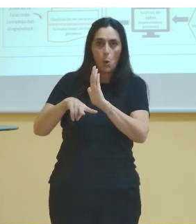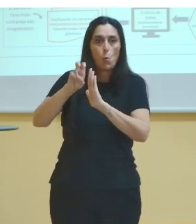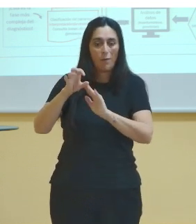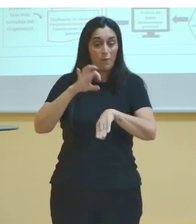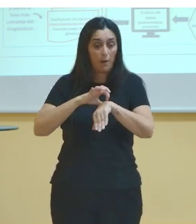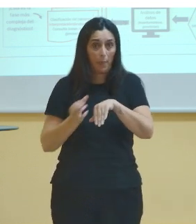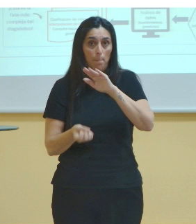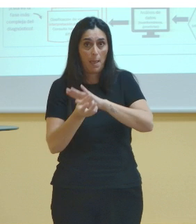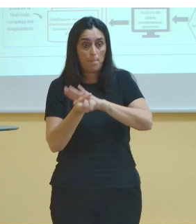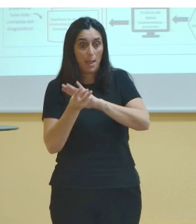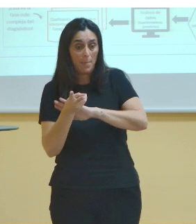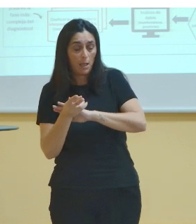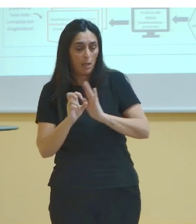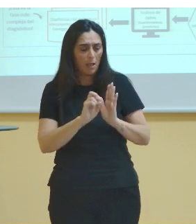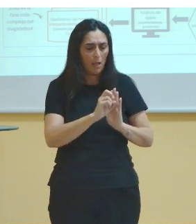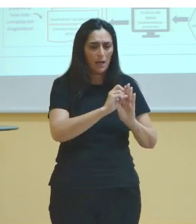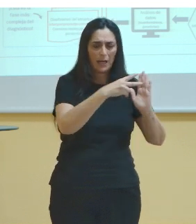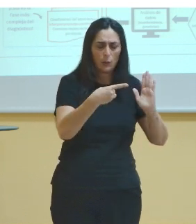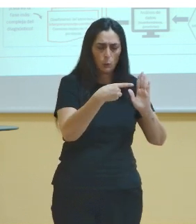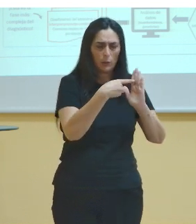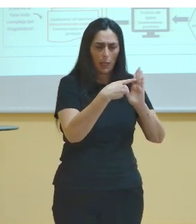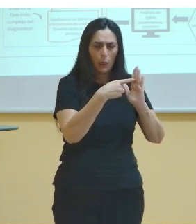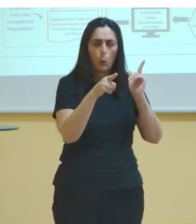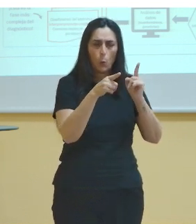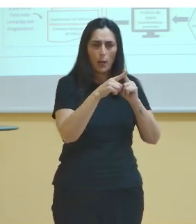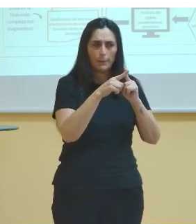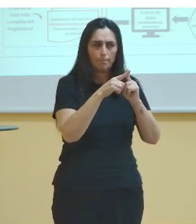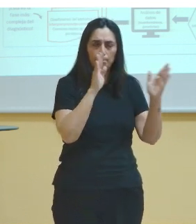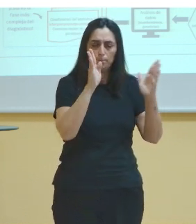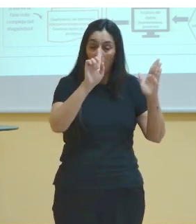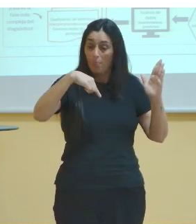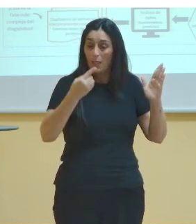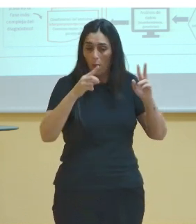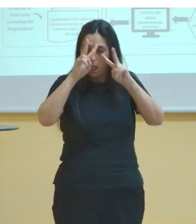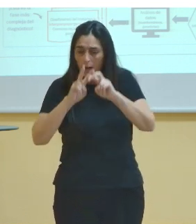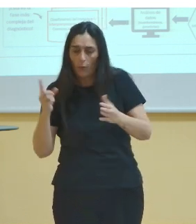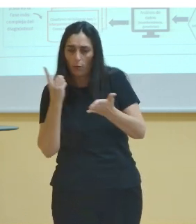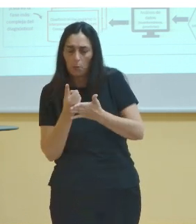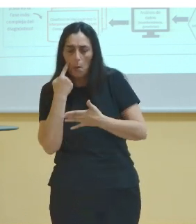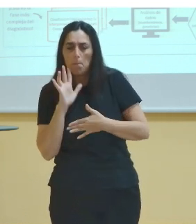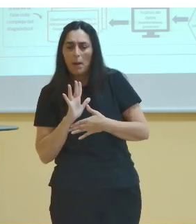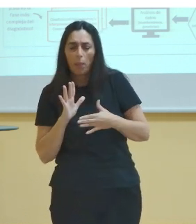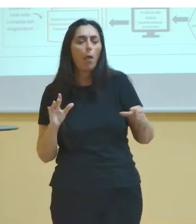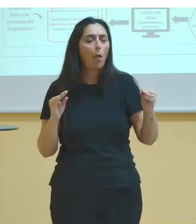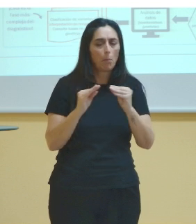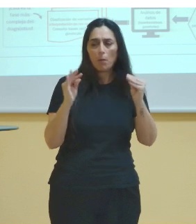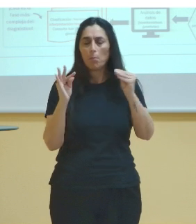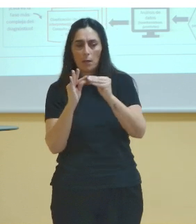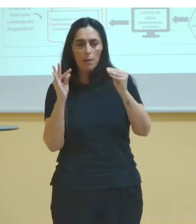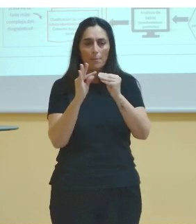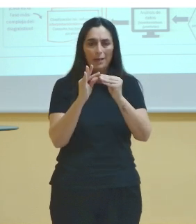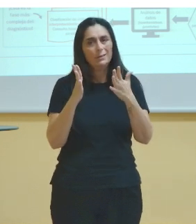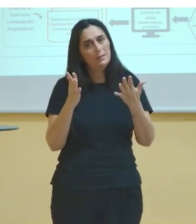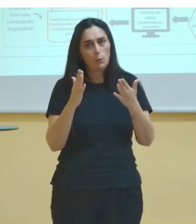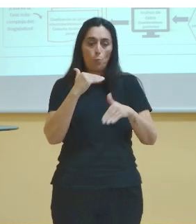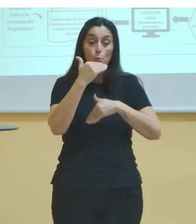si tú retomas esos resultados y los analizas un tiempo después, puedes decir, mira, pues parece que esto cuadra con esto. Entonces, son